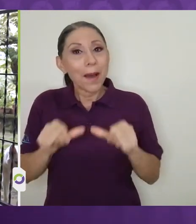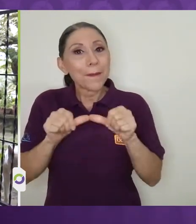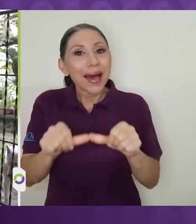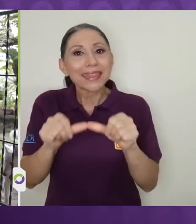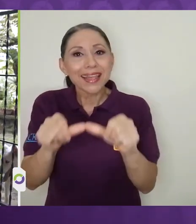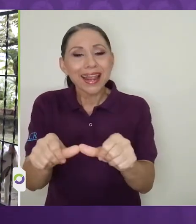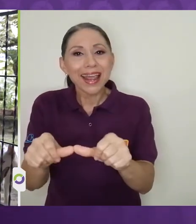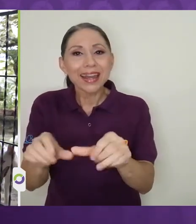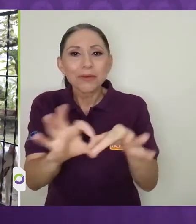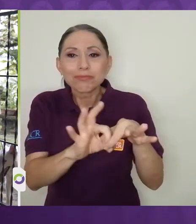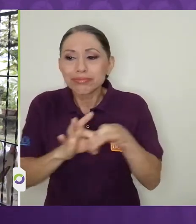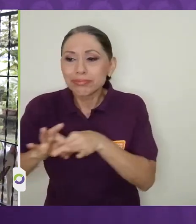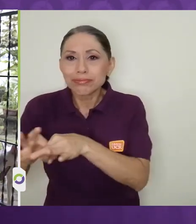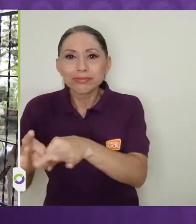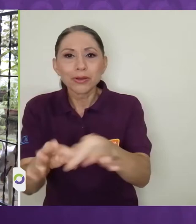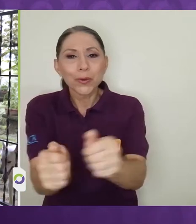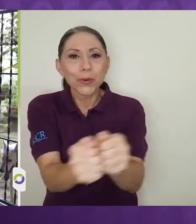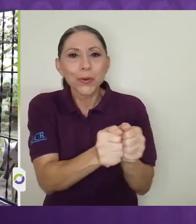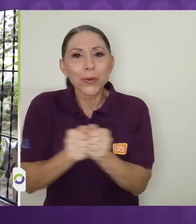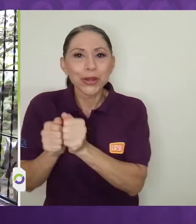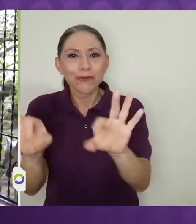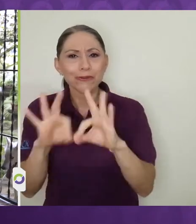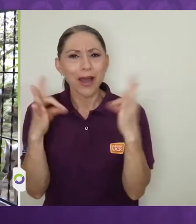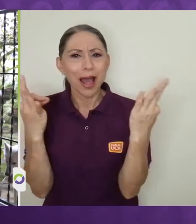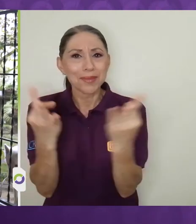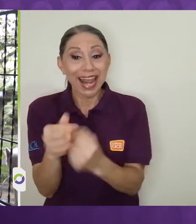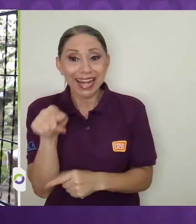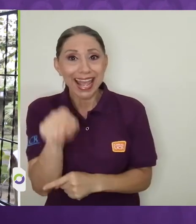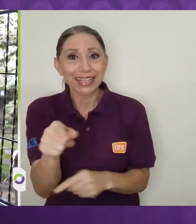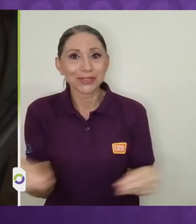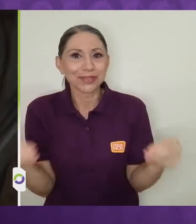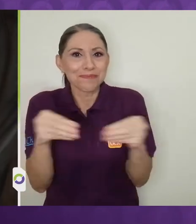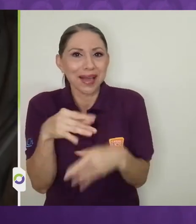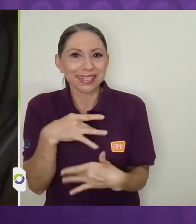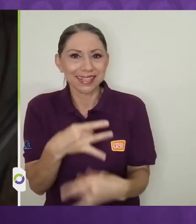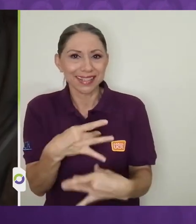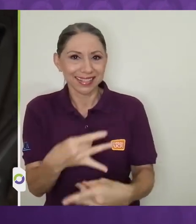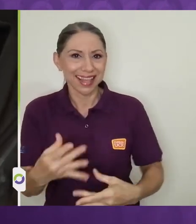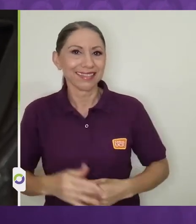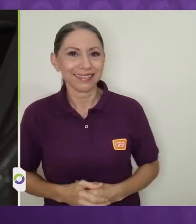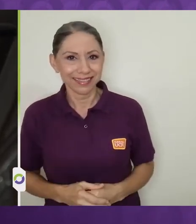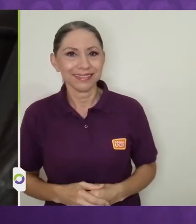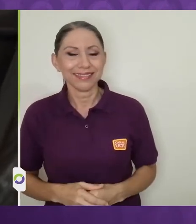cómo mantener la unión familiar. Toda esa parte es mucho más interesante,